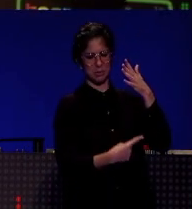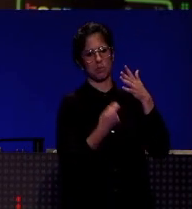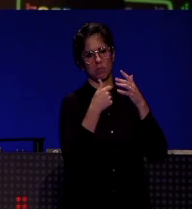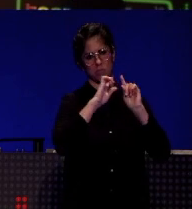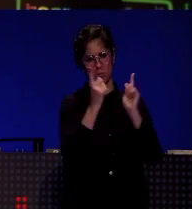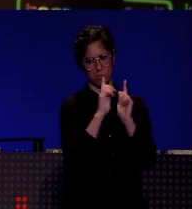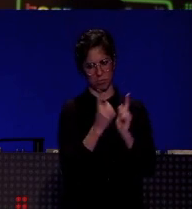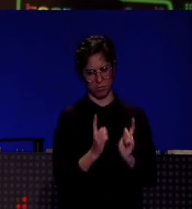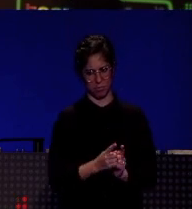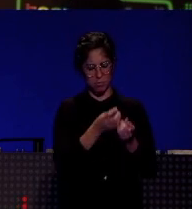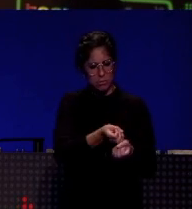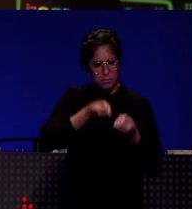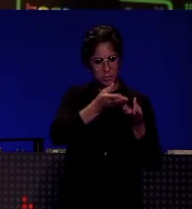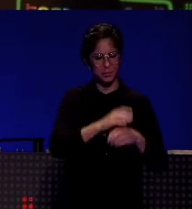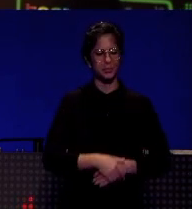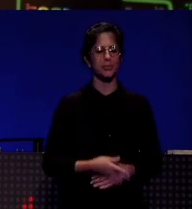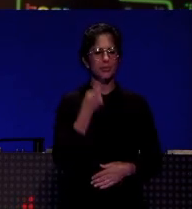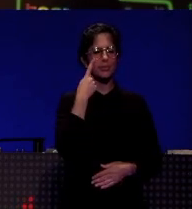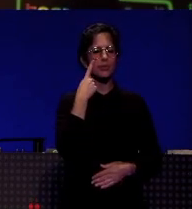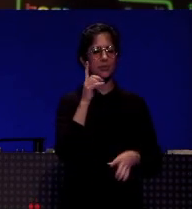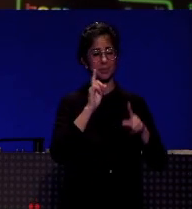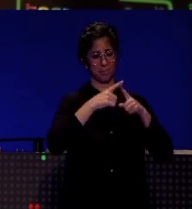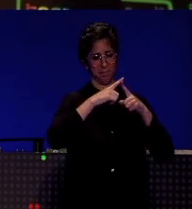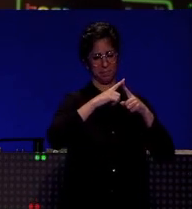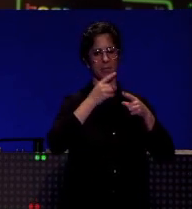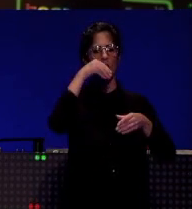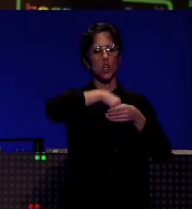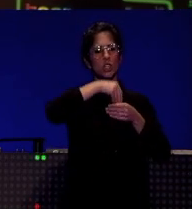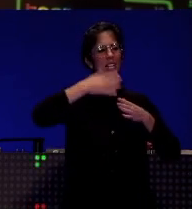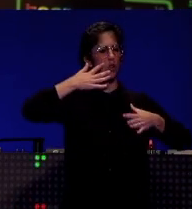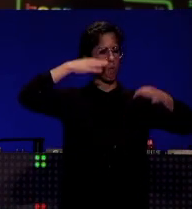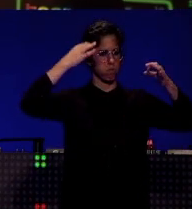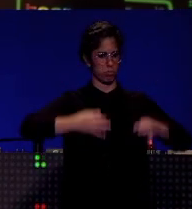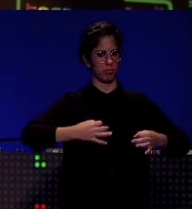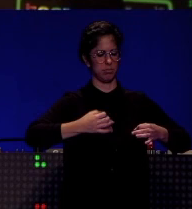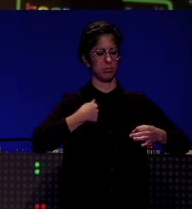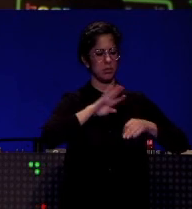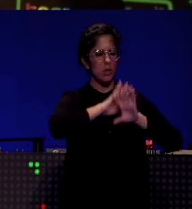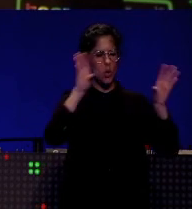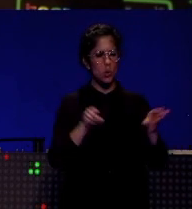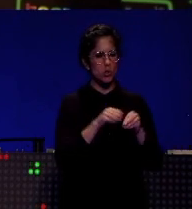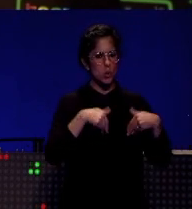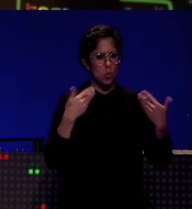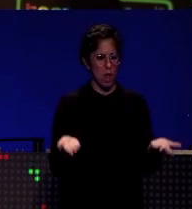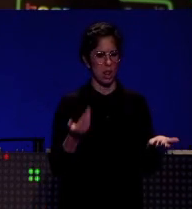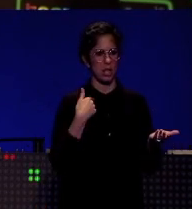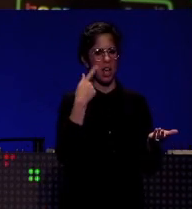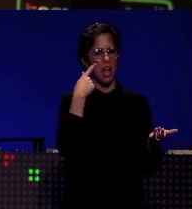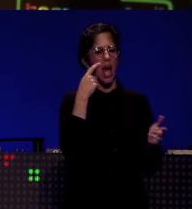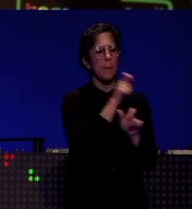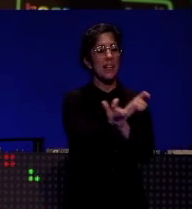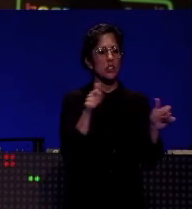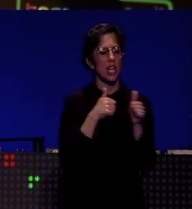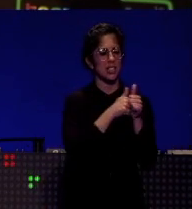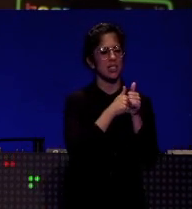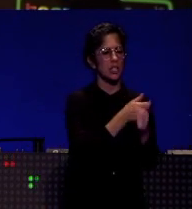cuanto al contenido auténtico aquí he llegado a la conclusión de que es mucho más importante la calidad de los seguidores que